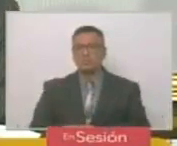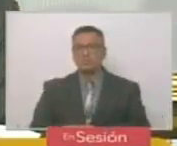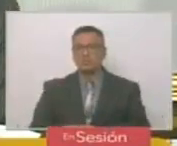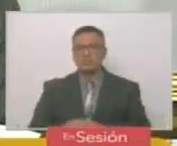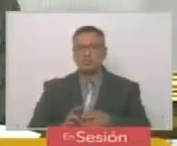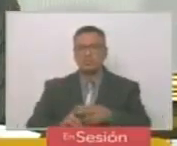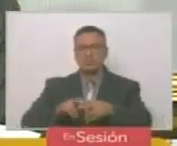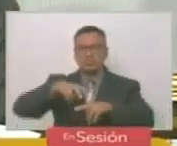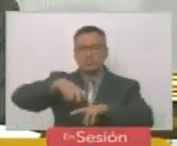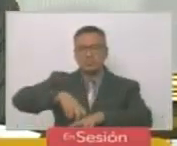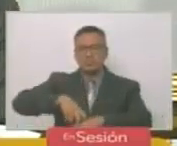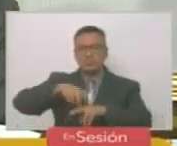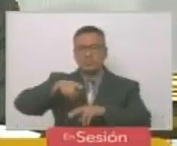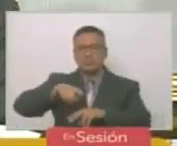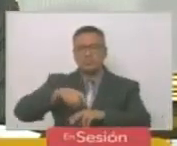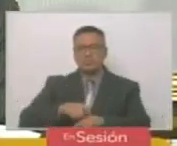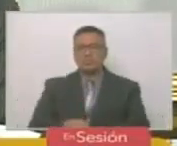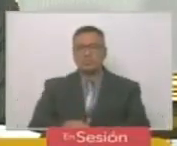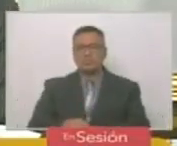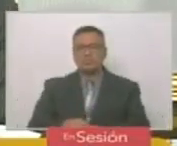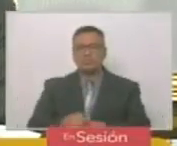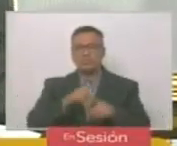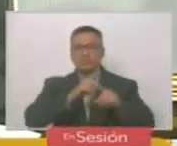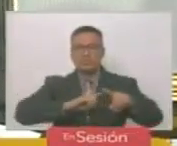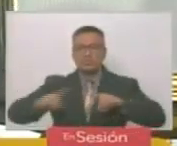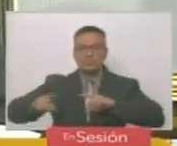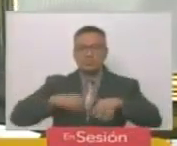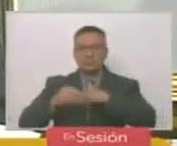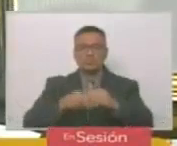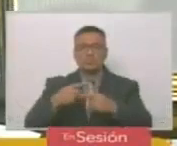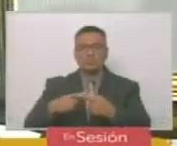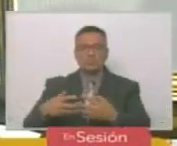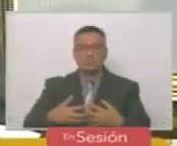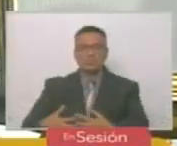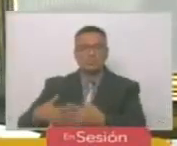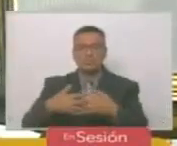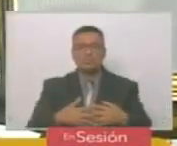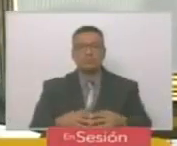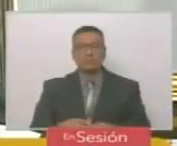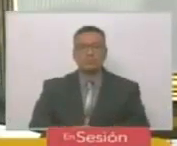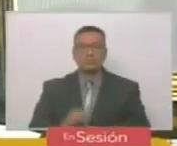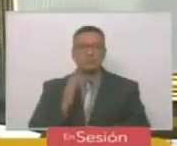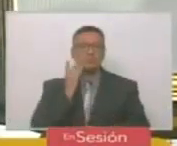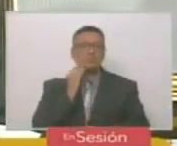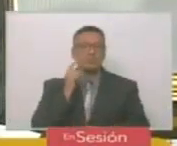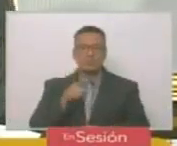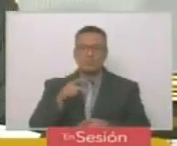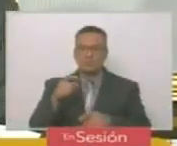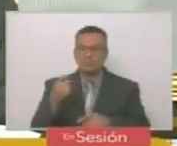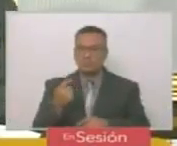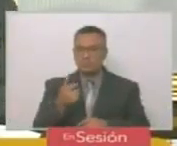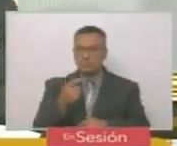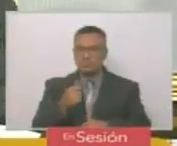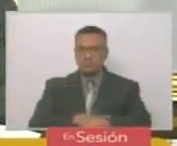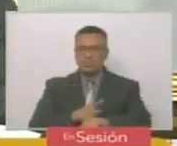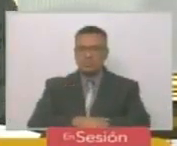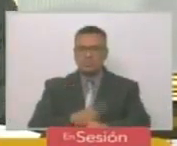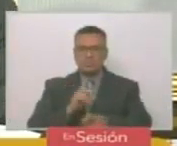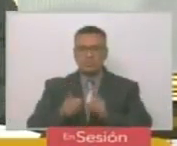arrodillaran genuflexos a las directrices que les enviaban del norte. Todavía es reciente